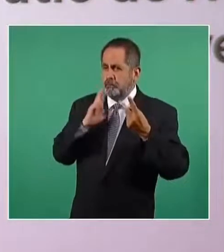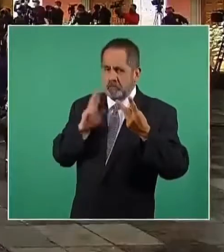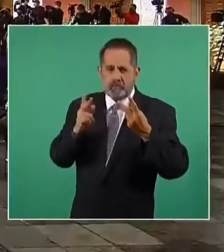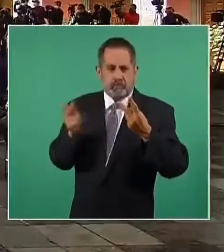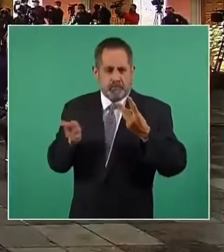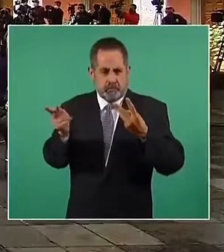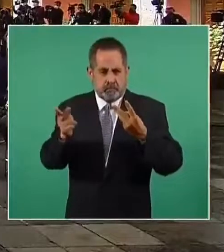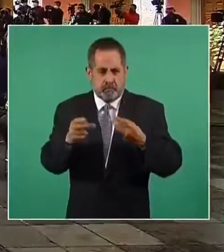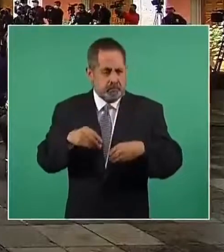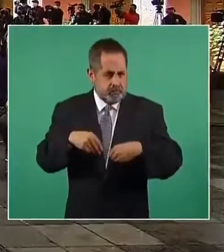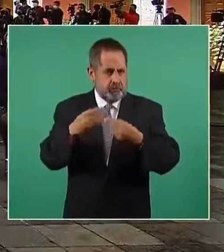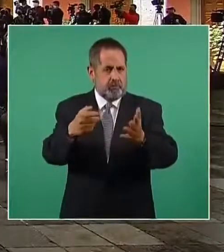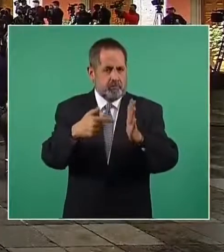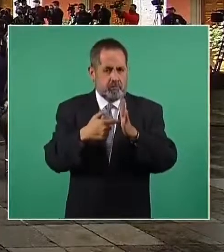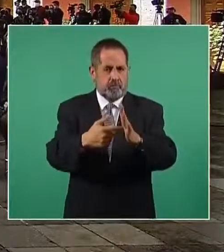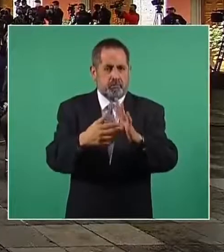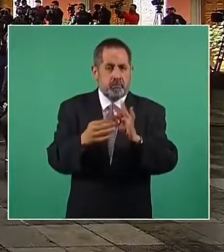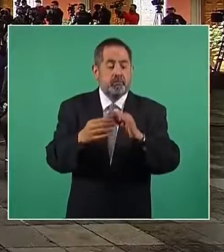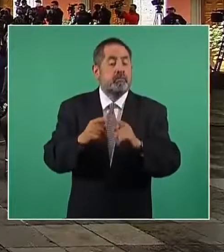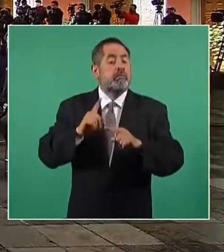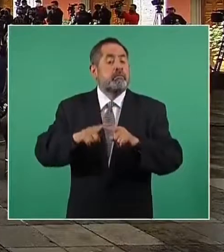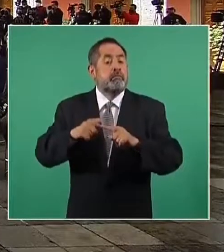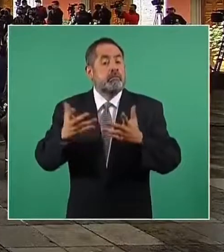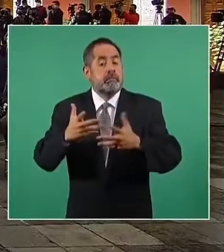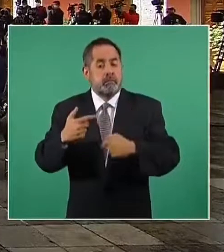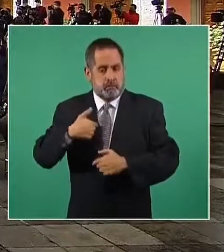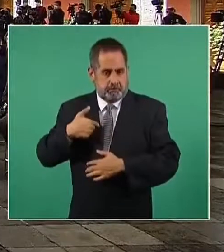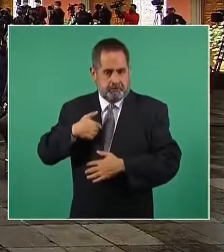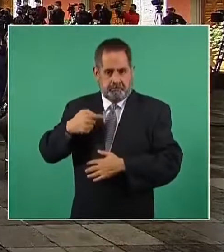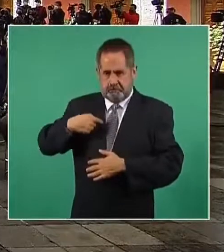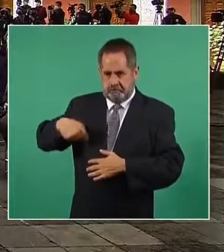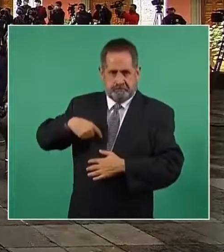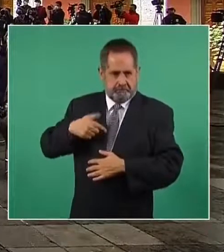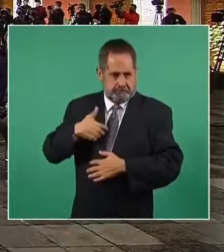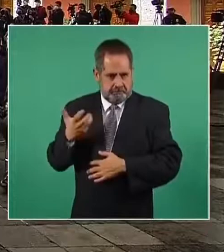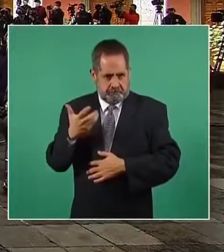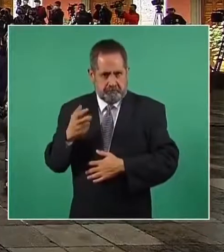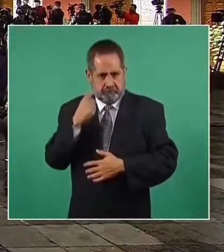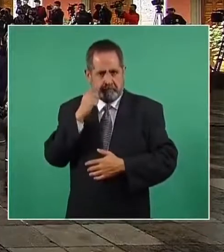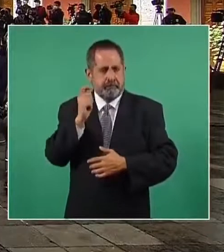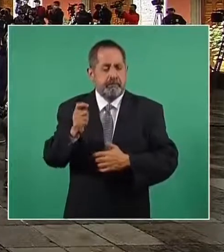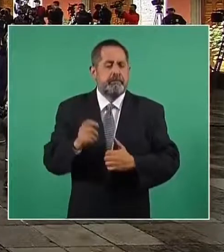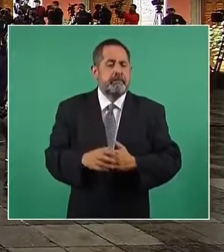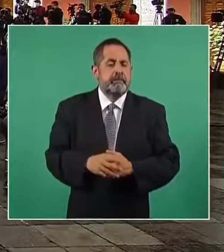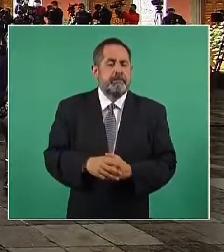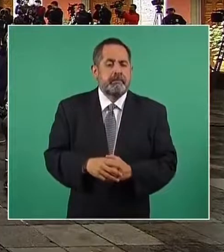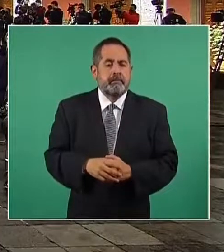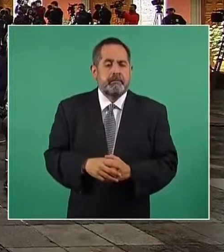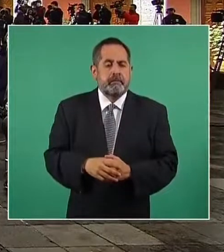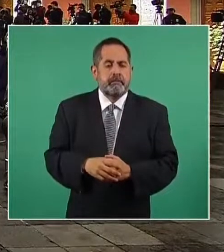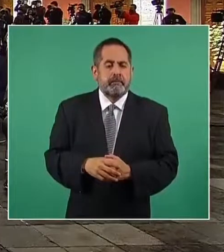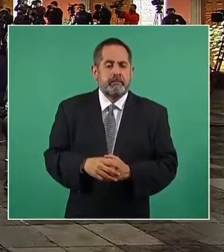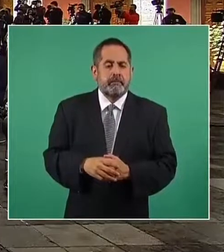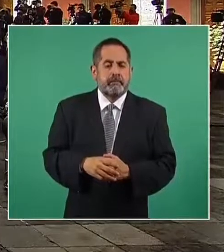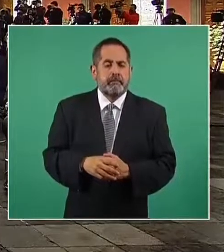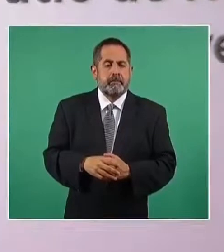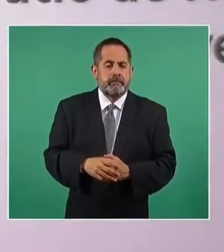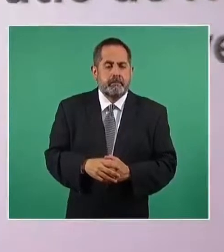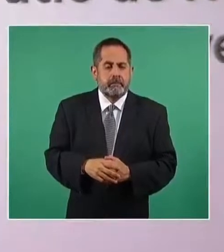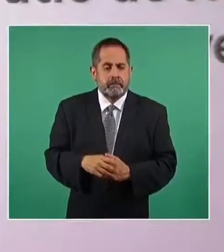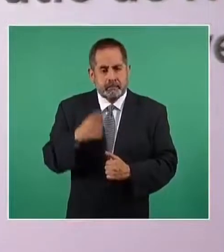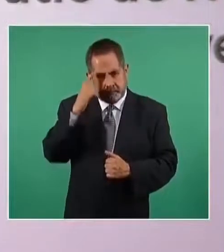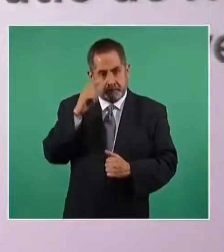para irse fuera del país. En este caso, si así lo logran el 22, no estarán las